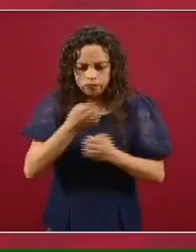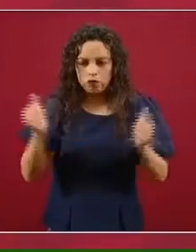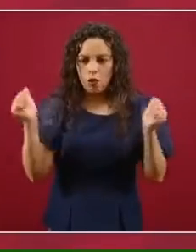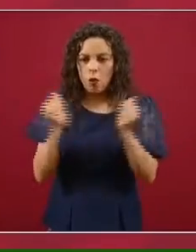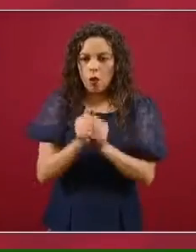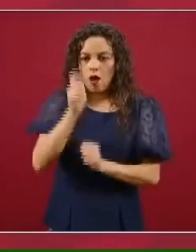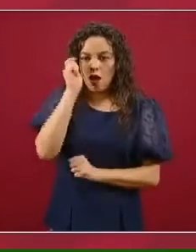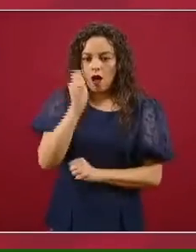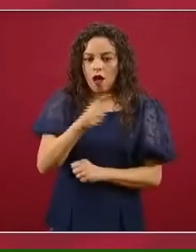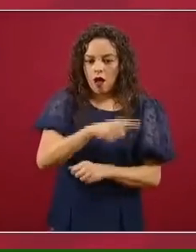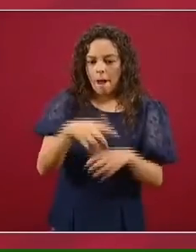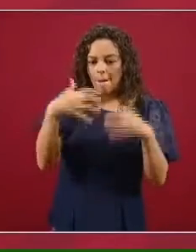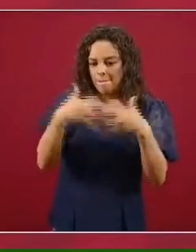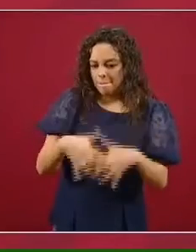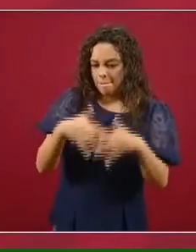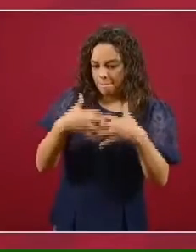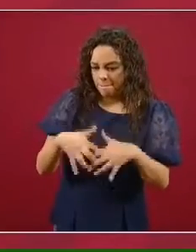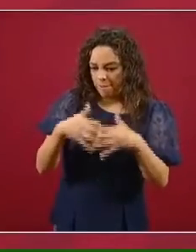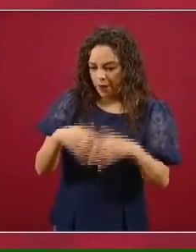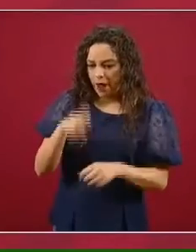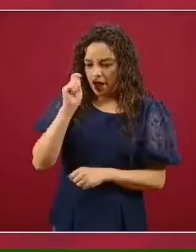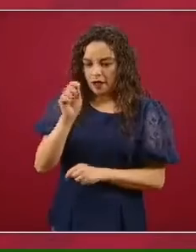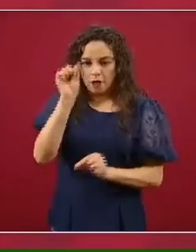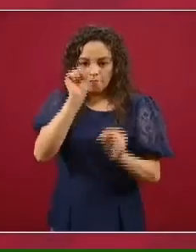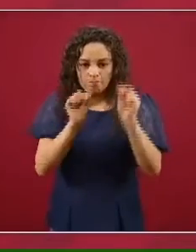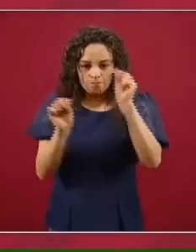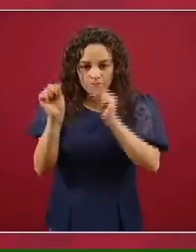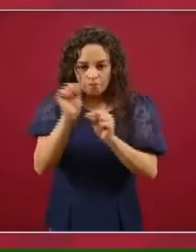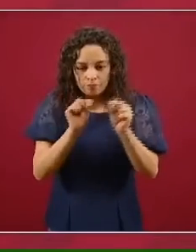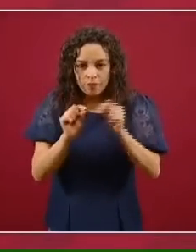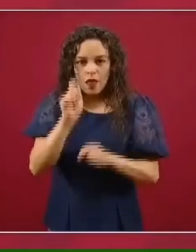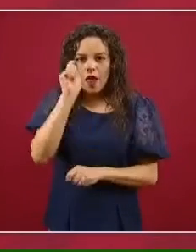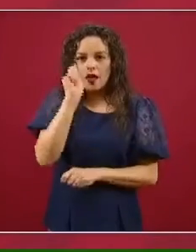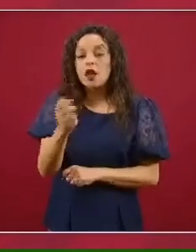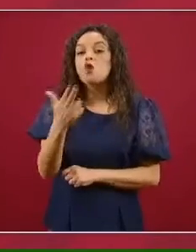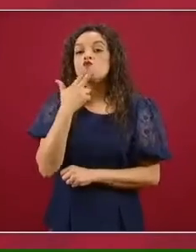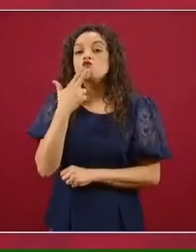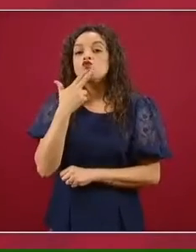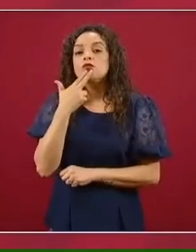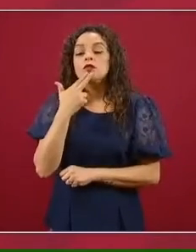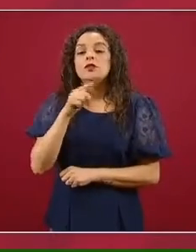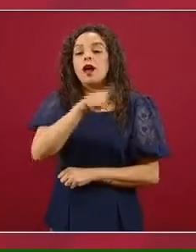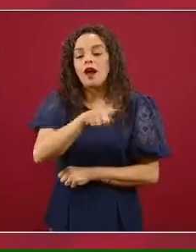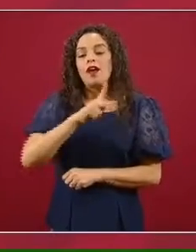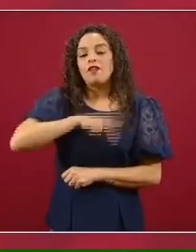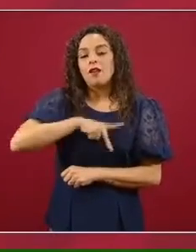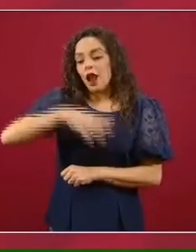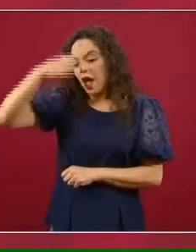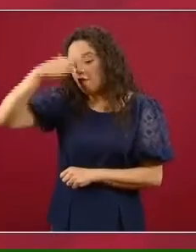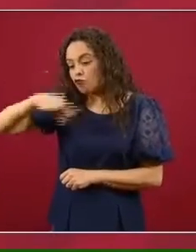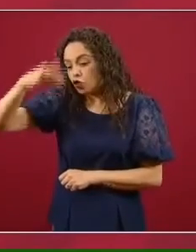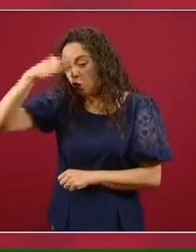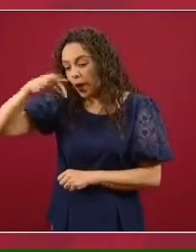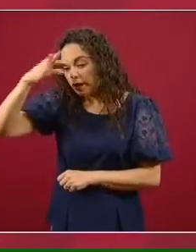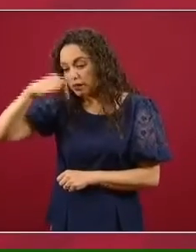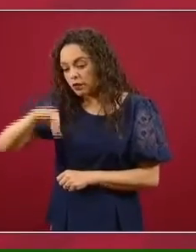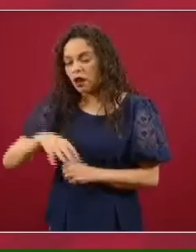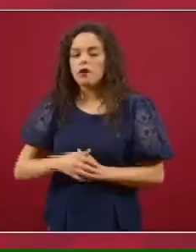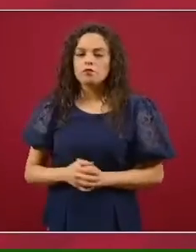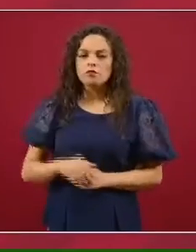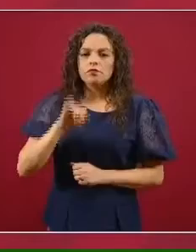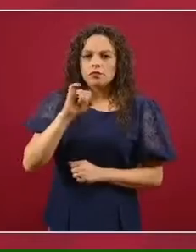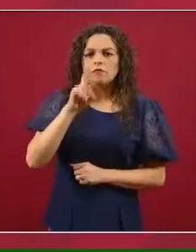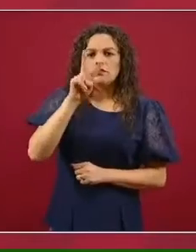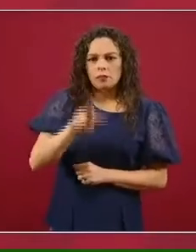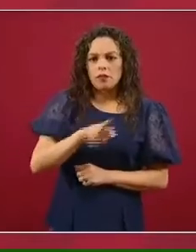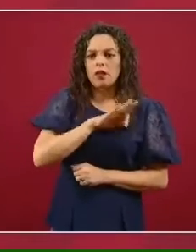con partículas infectantes, se ha usado principalmente el modelo del virus influenza, y que efectivamente los aerosoles podrían mantener